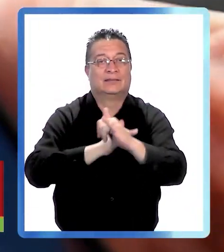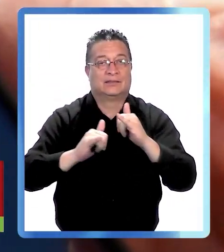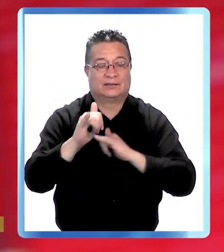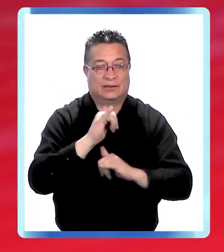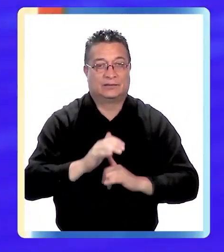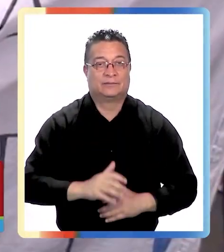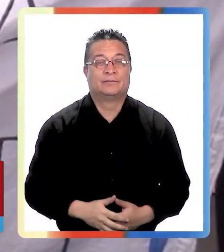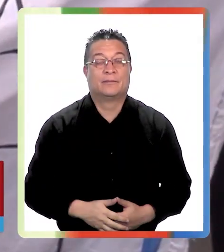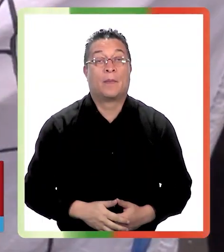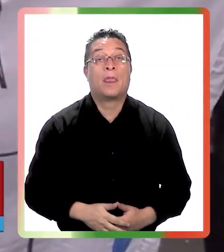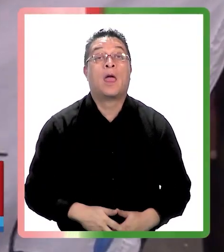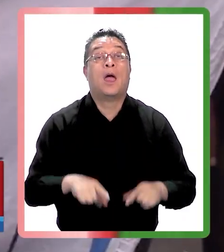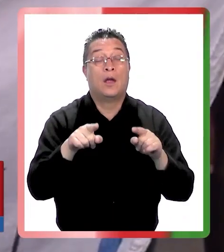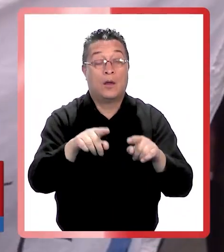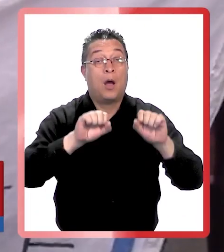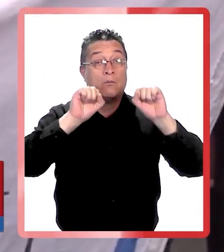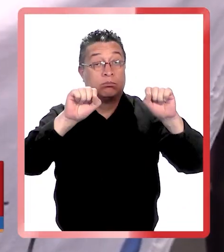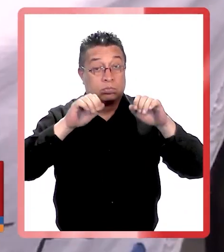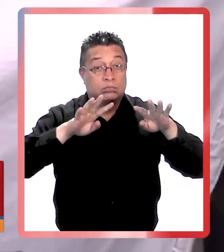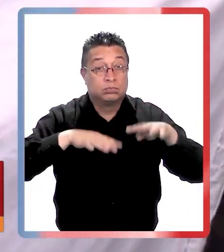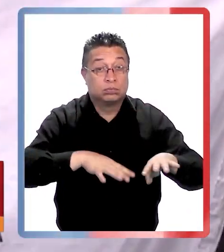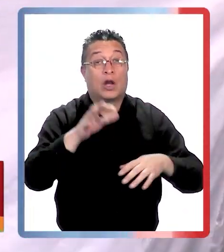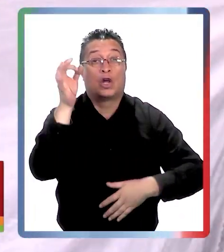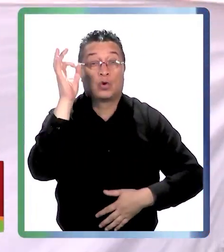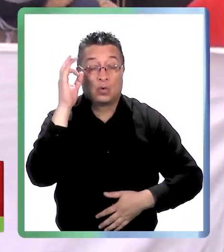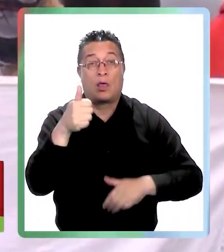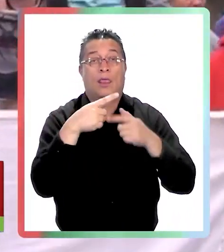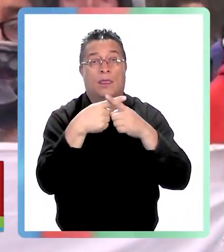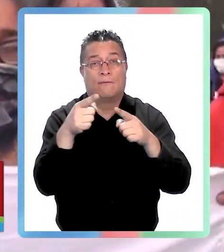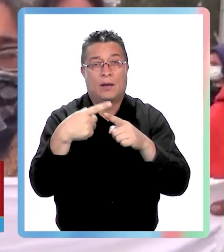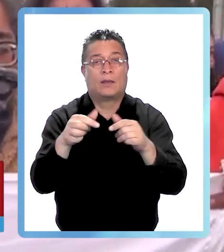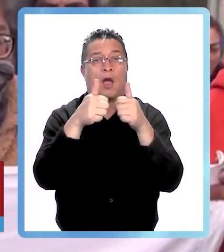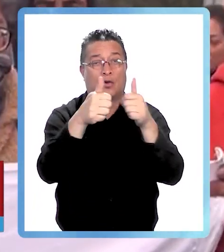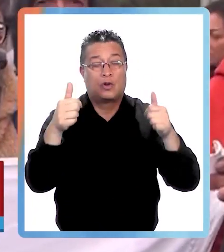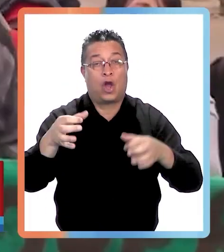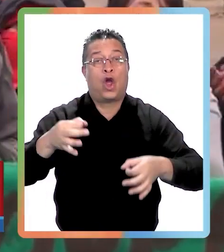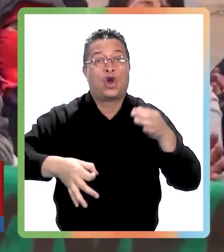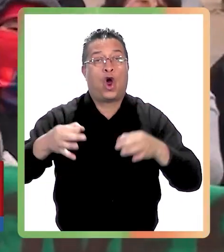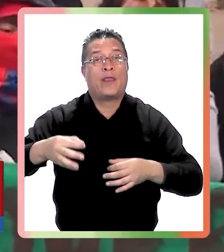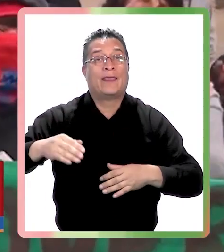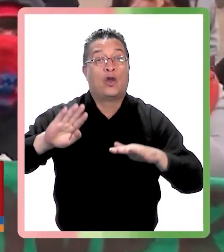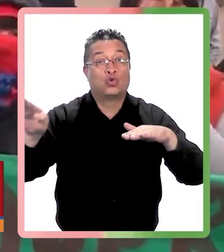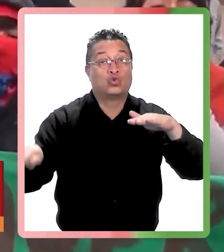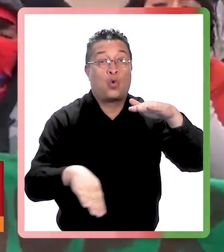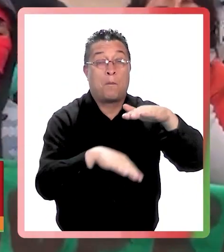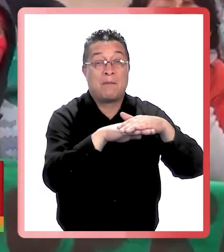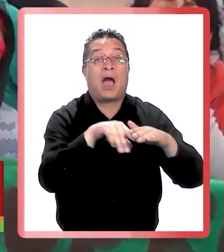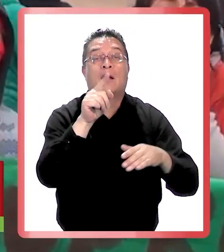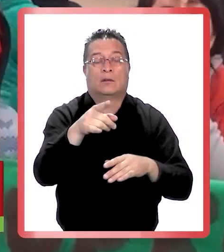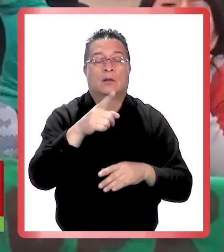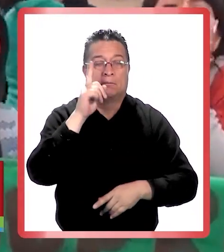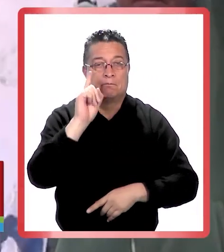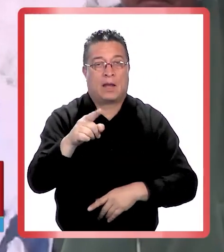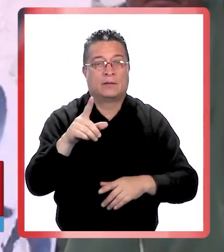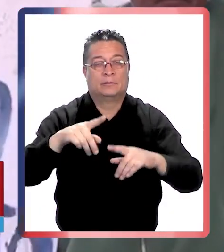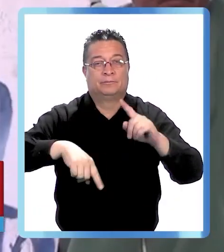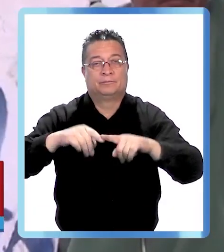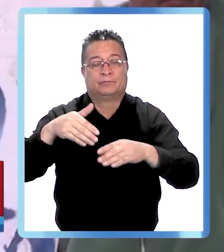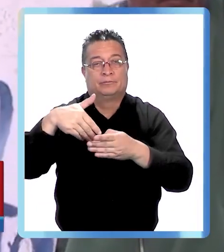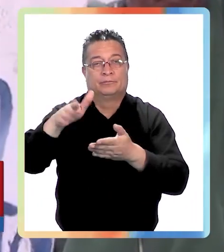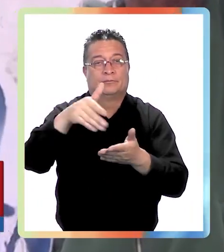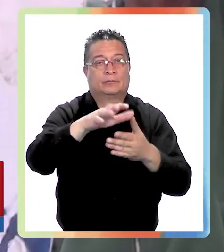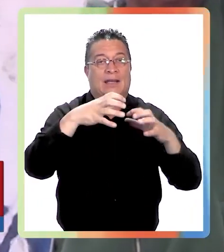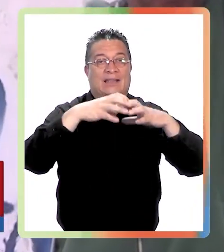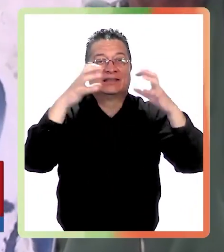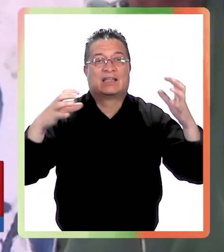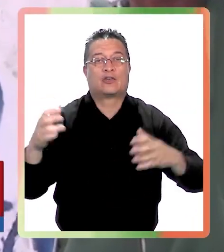ciberespacio. Pese a las protestas y reuniones con diversas autoridades, la Corte Suprema ordenó el desalojo de los terrenos